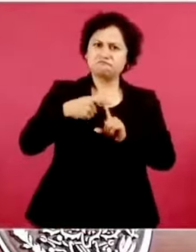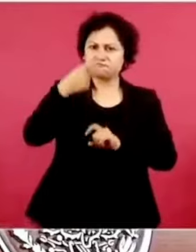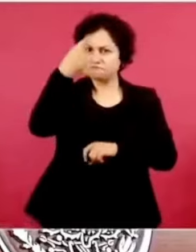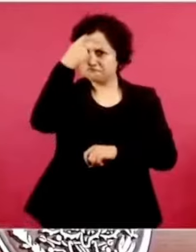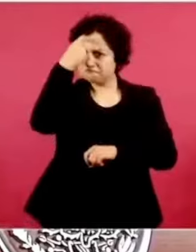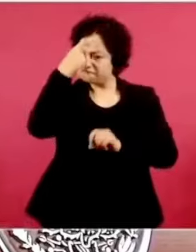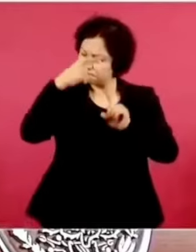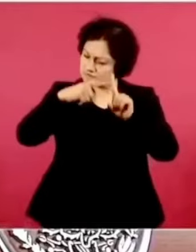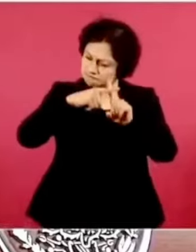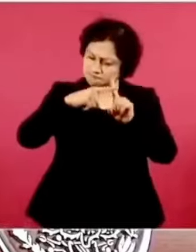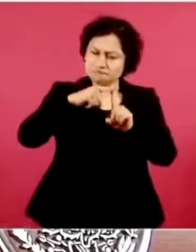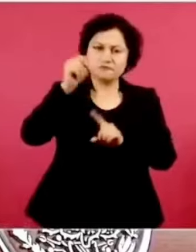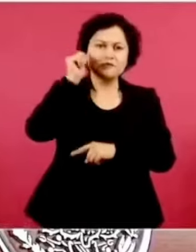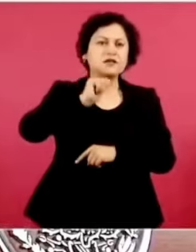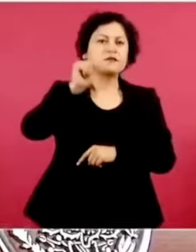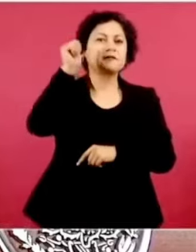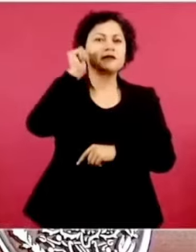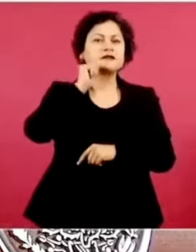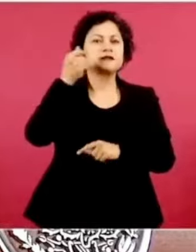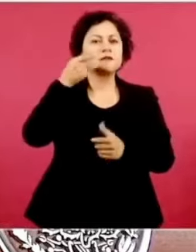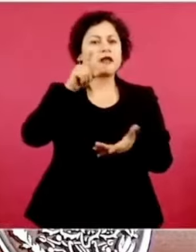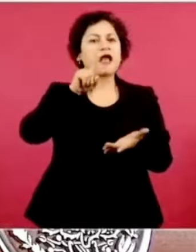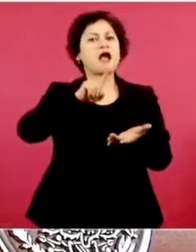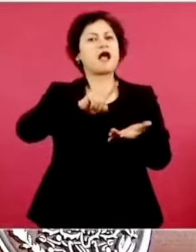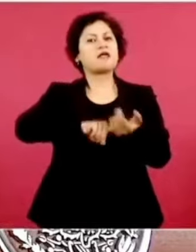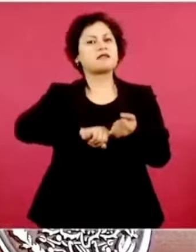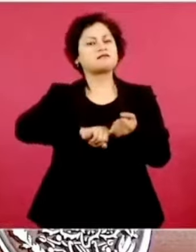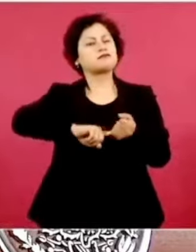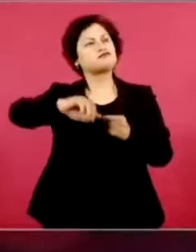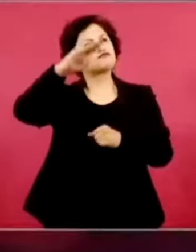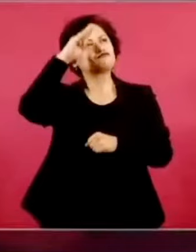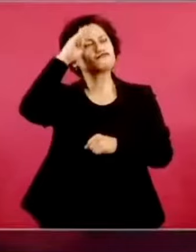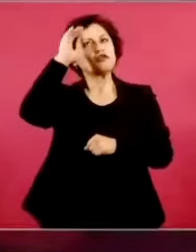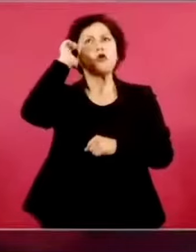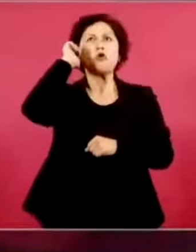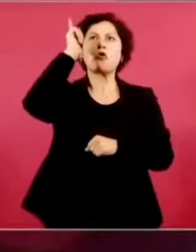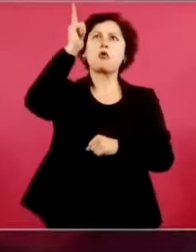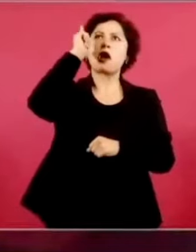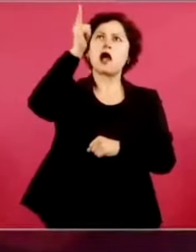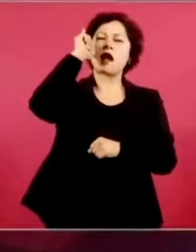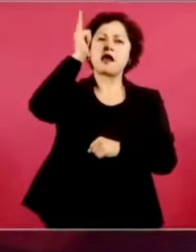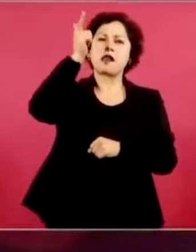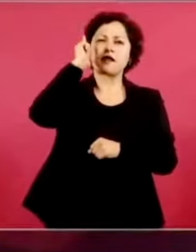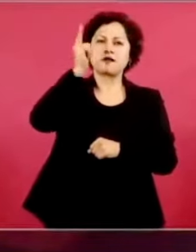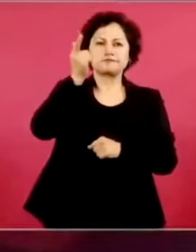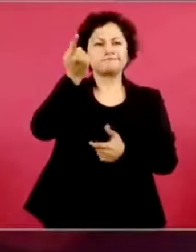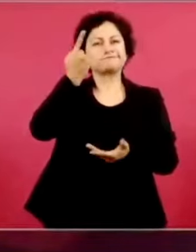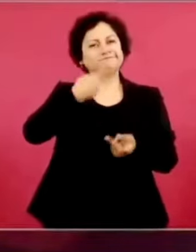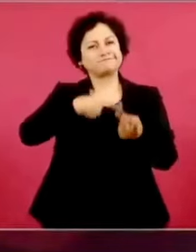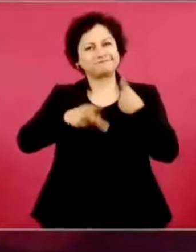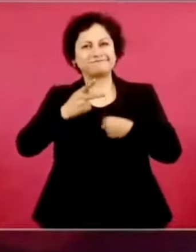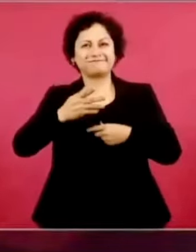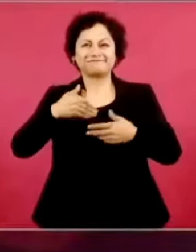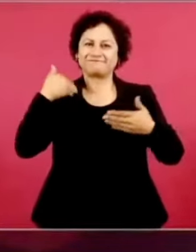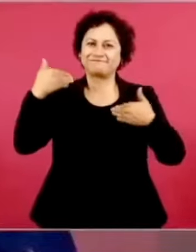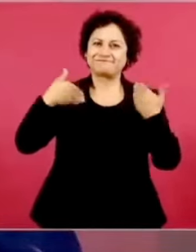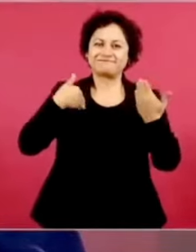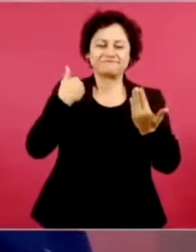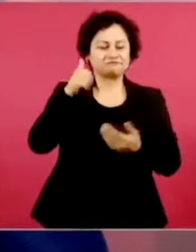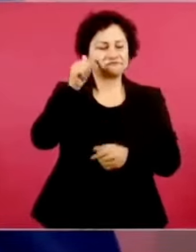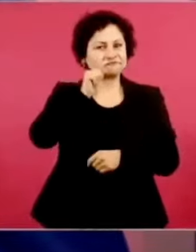y con esperanza y alegría. Muy bien, vamos a informar hoy